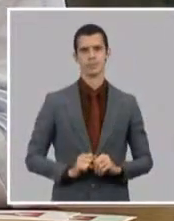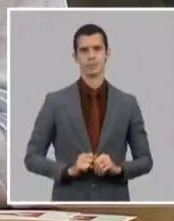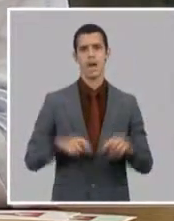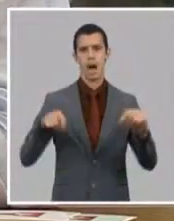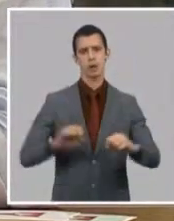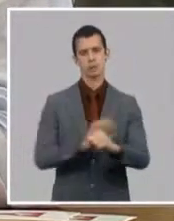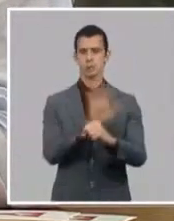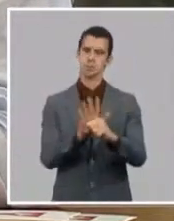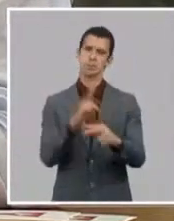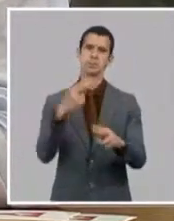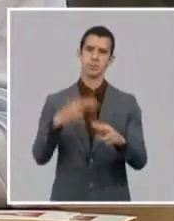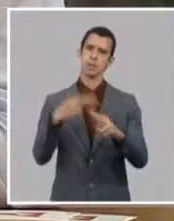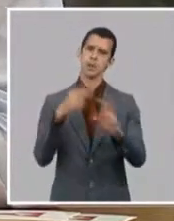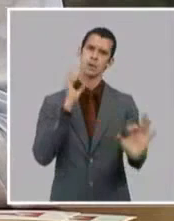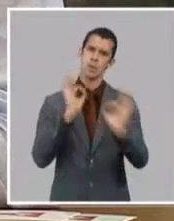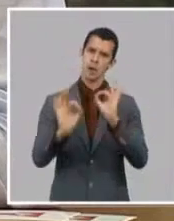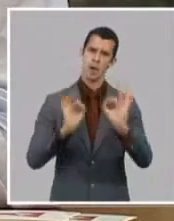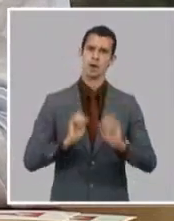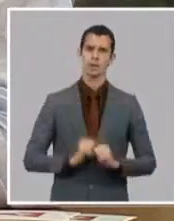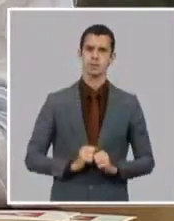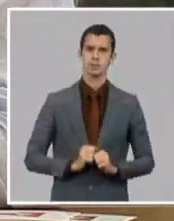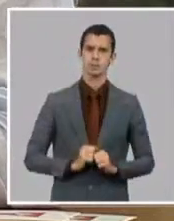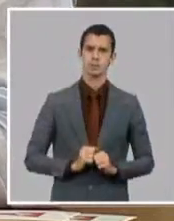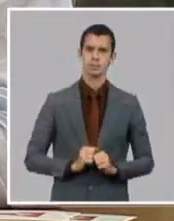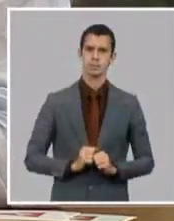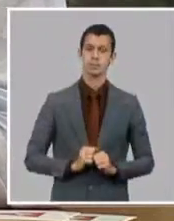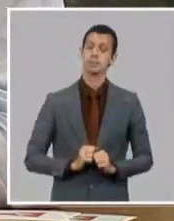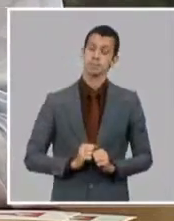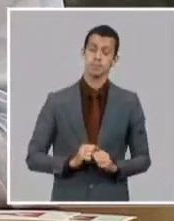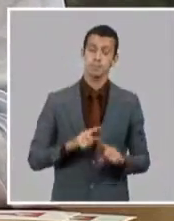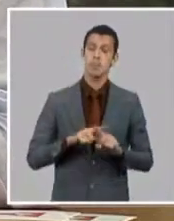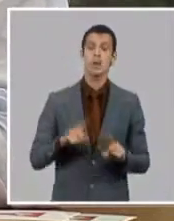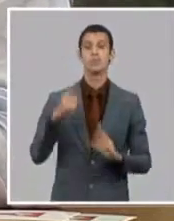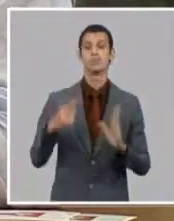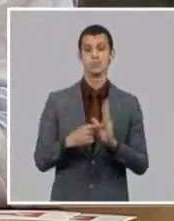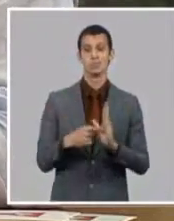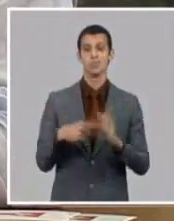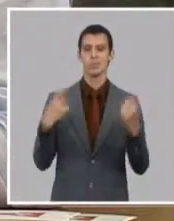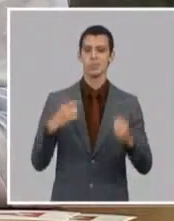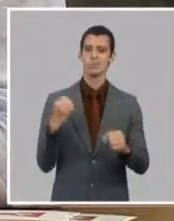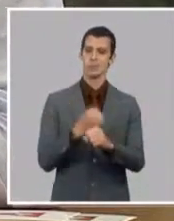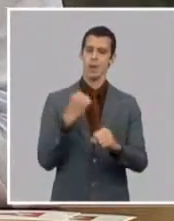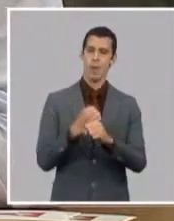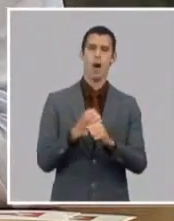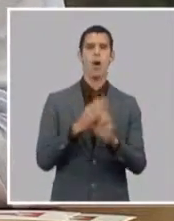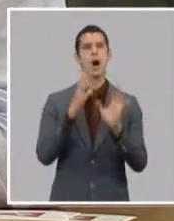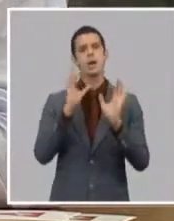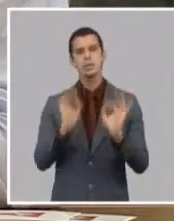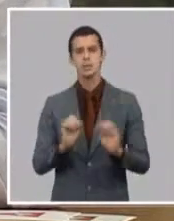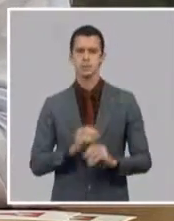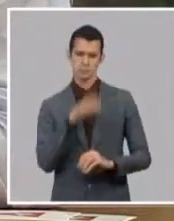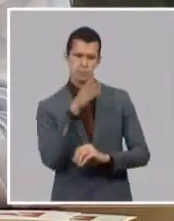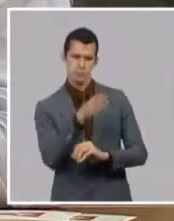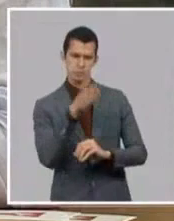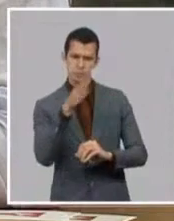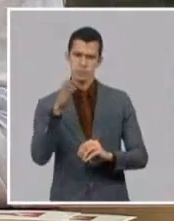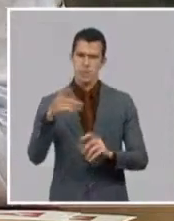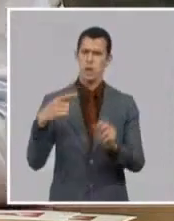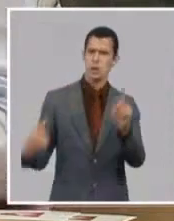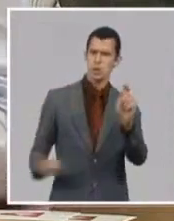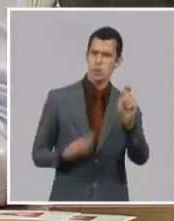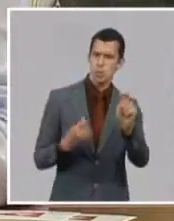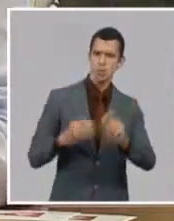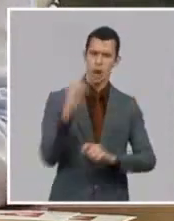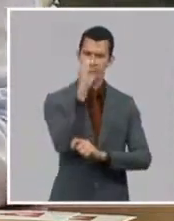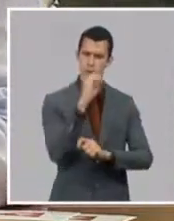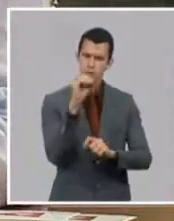esos barrios con todas las instituciones, con todas las estructuras, con todas las organizaciones y